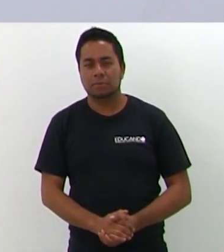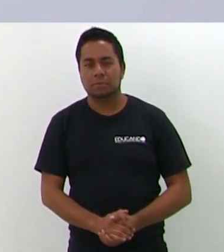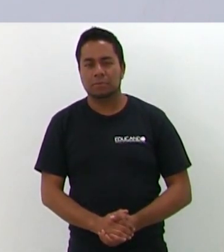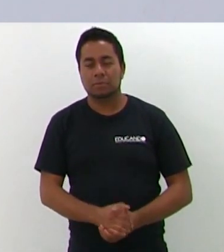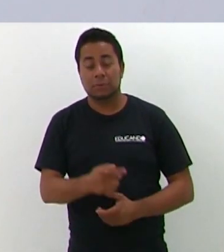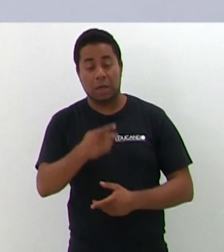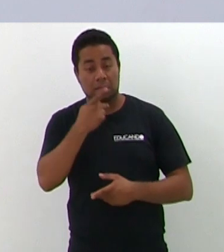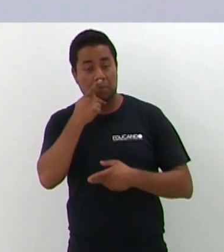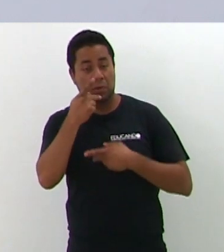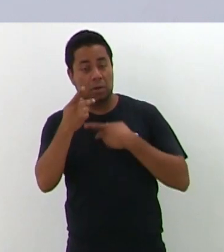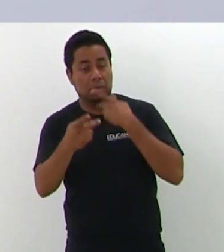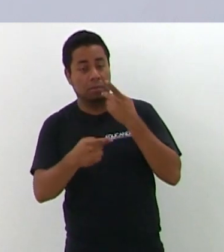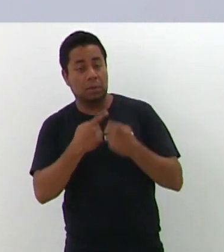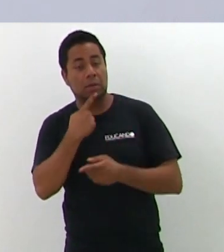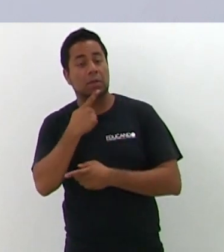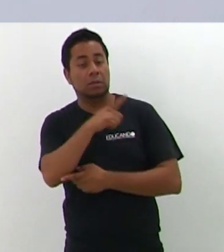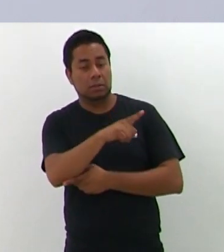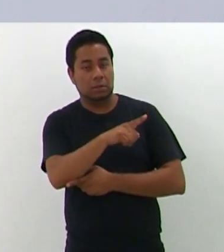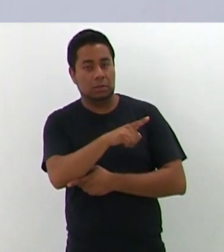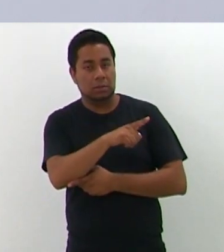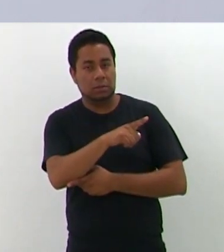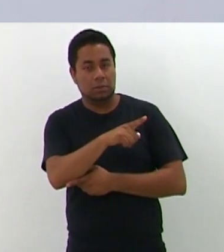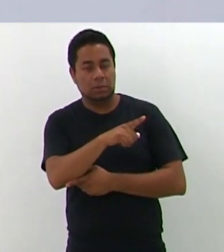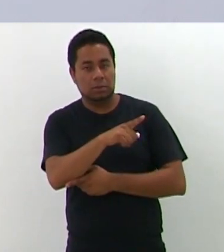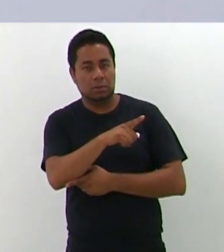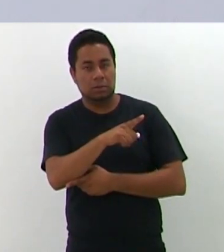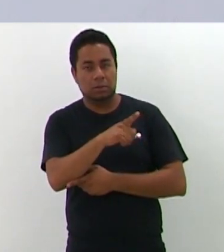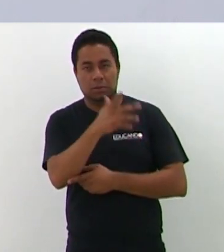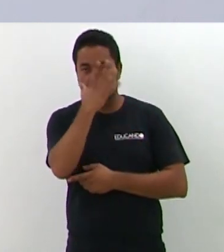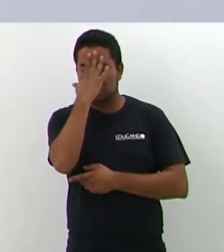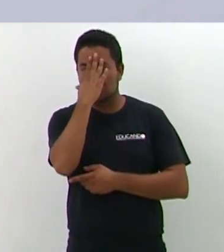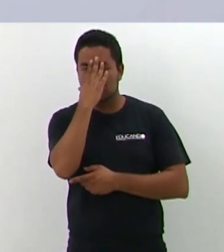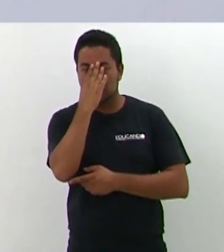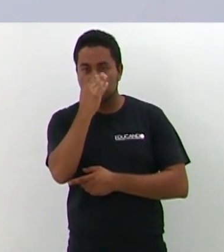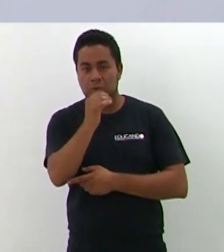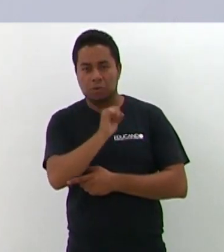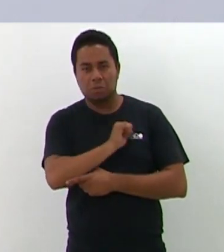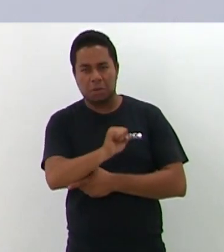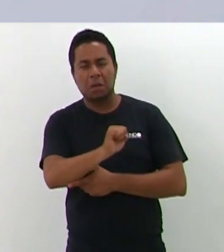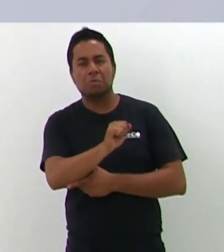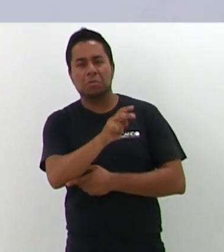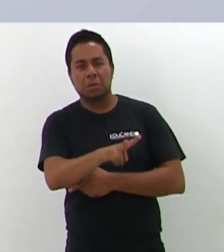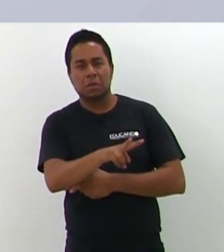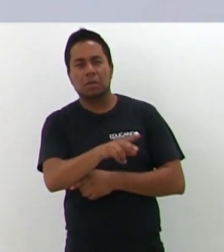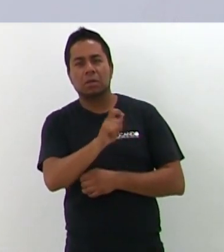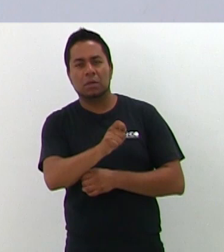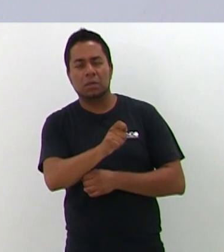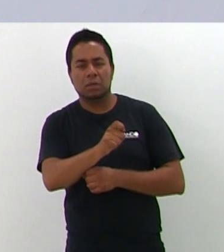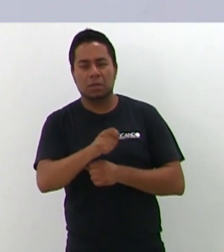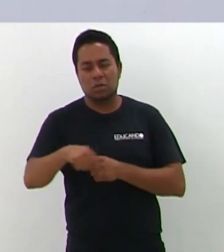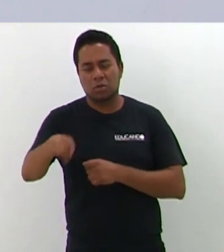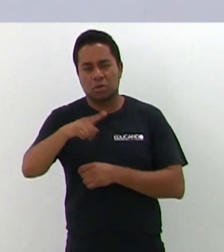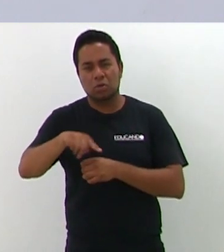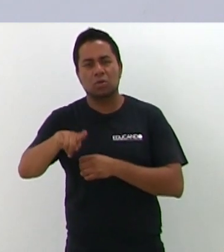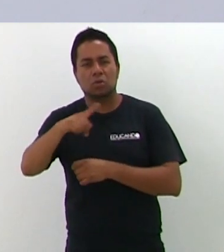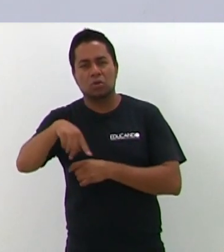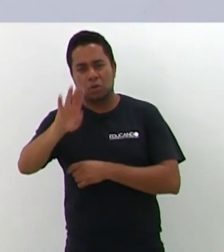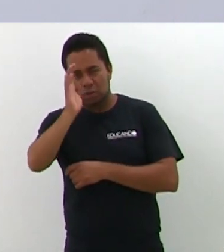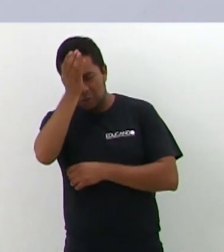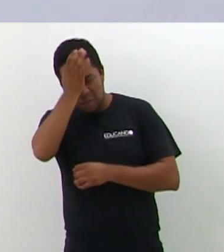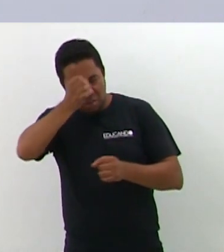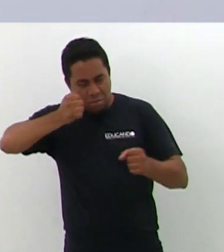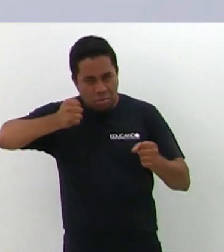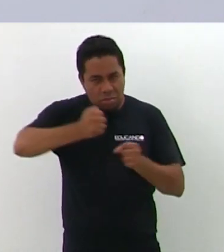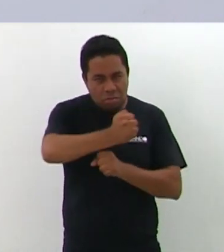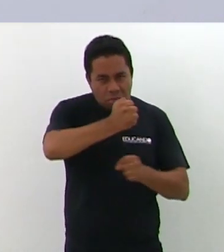Y el poema decía que era un lobito malo, ¿verdad? Al que maltrataban todos los